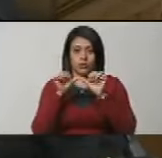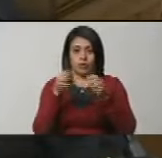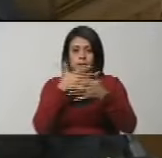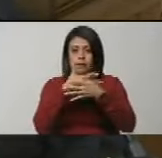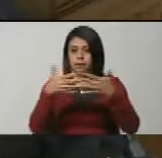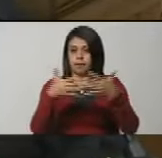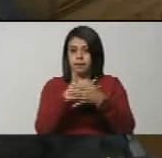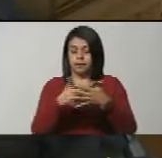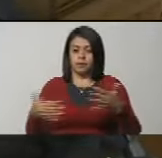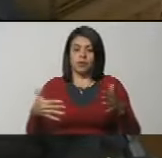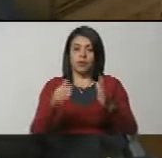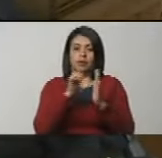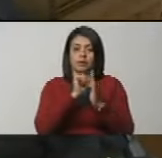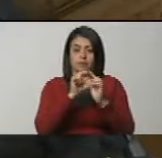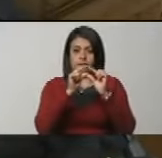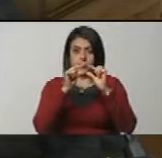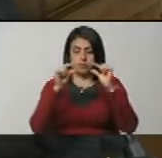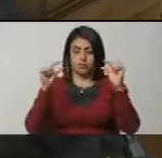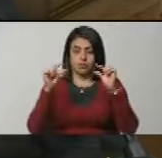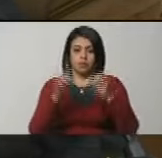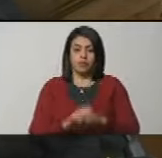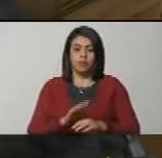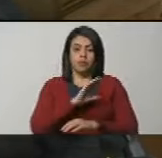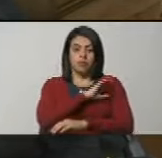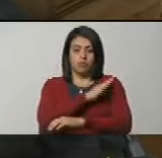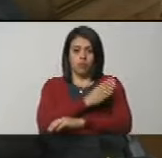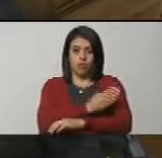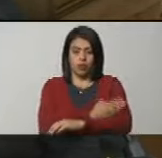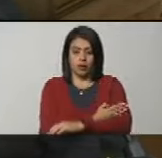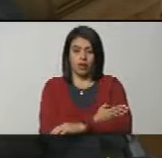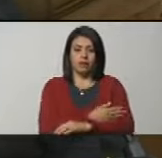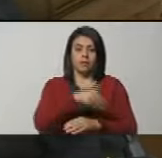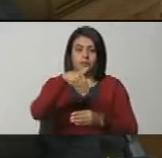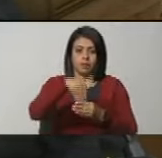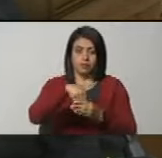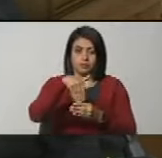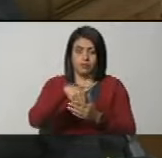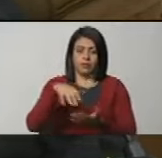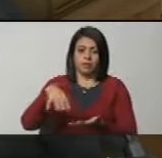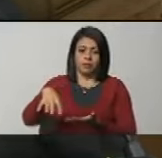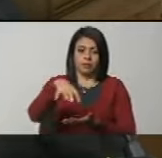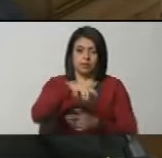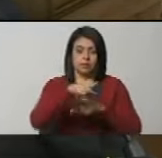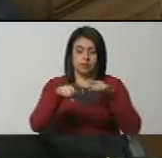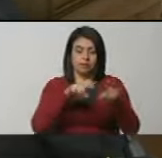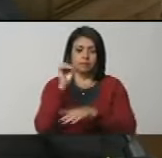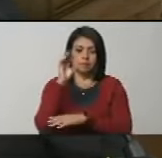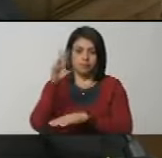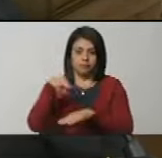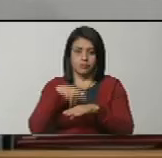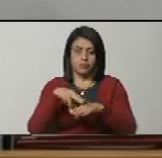redactado en los siguientes términos. Epígrafe. Poder legislativo estadal. Es todo, ciudadano presidente.